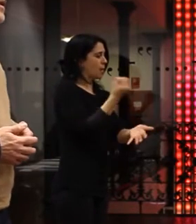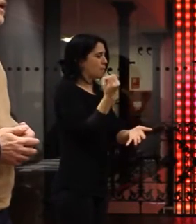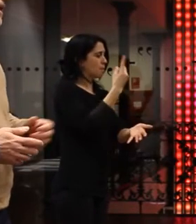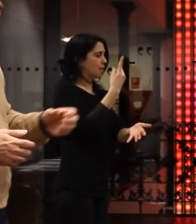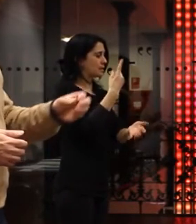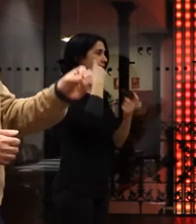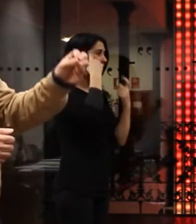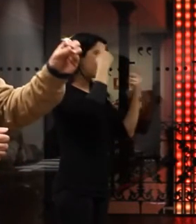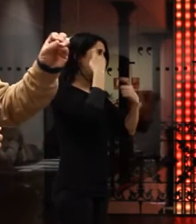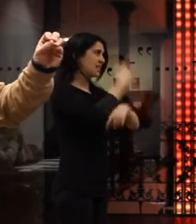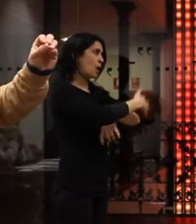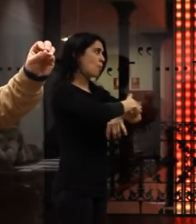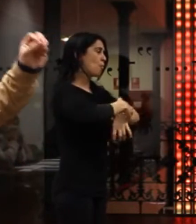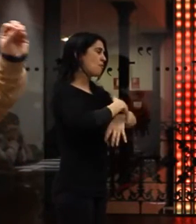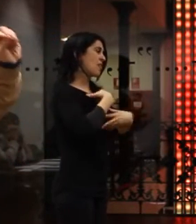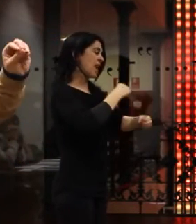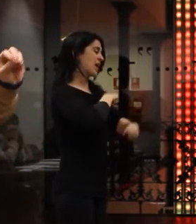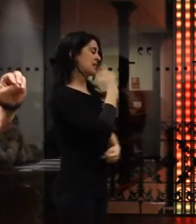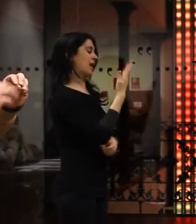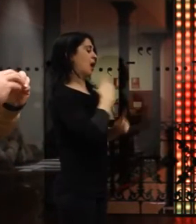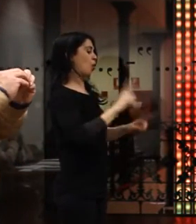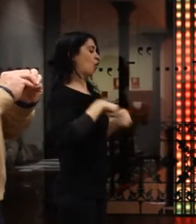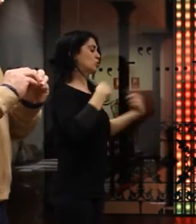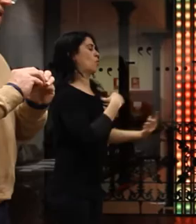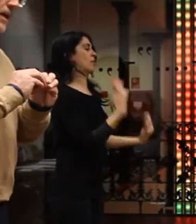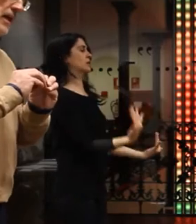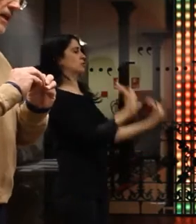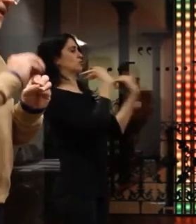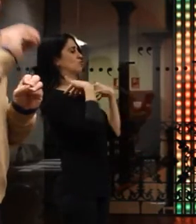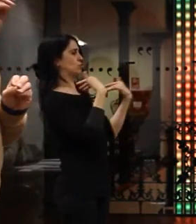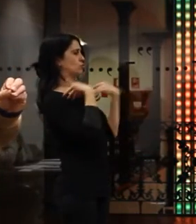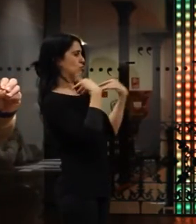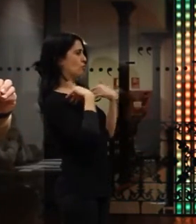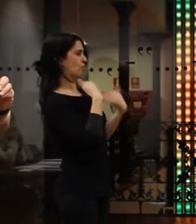de la pobreza energética. Pero mirad, lo curioso es que